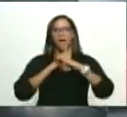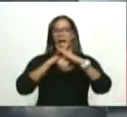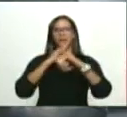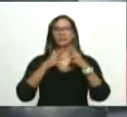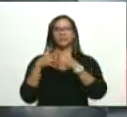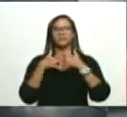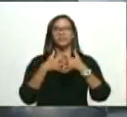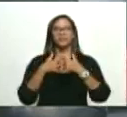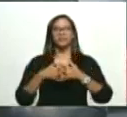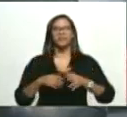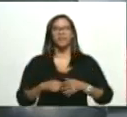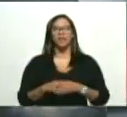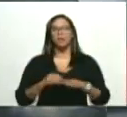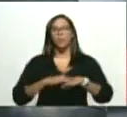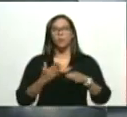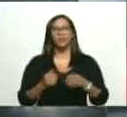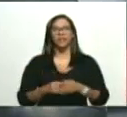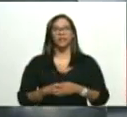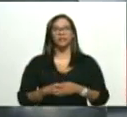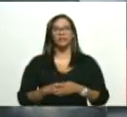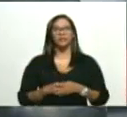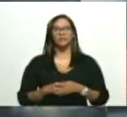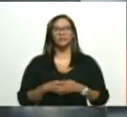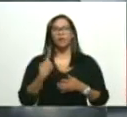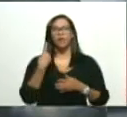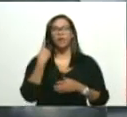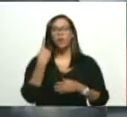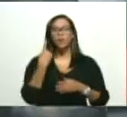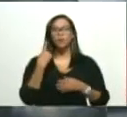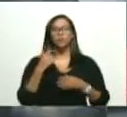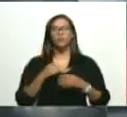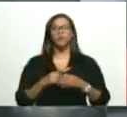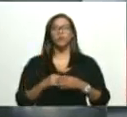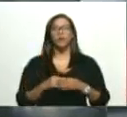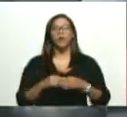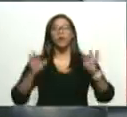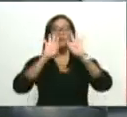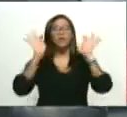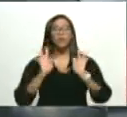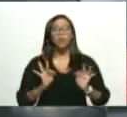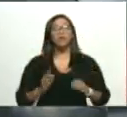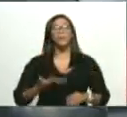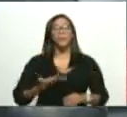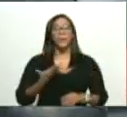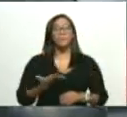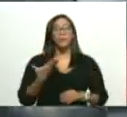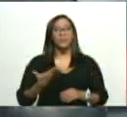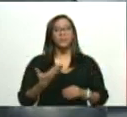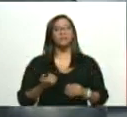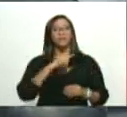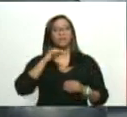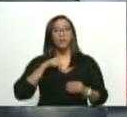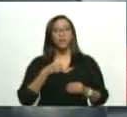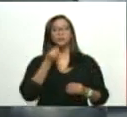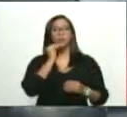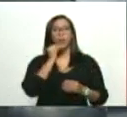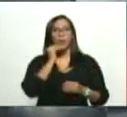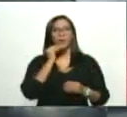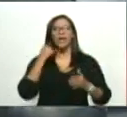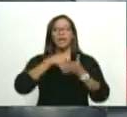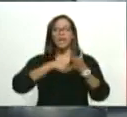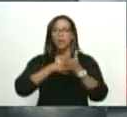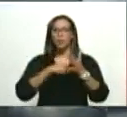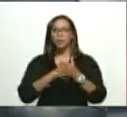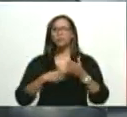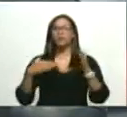la palabra. ¿Y por qué? Porque fue una figura muy importante de nuestra generación en la lucha contra